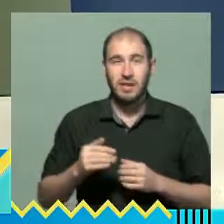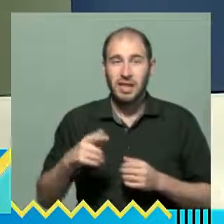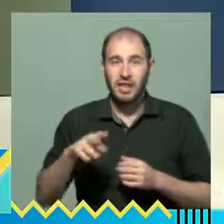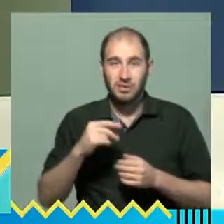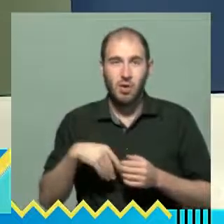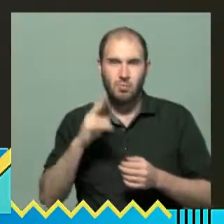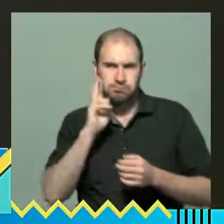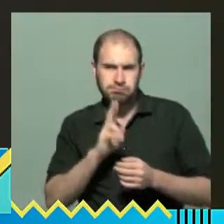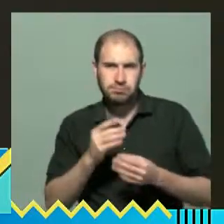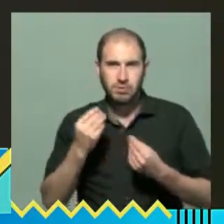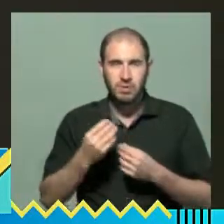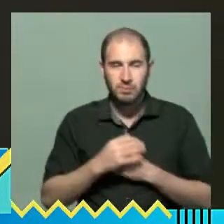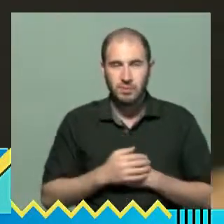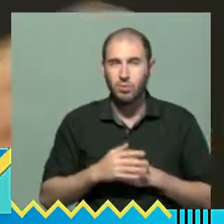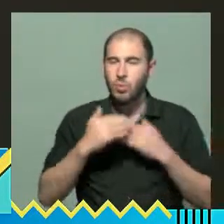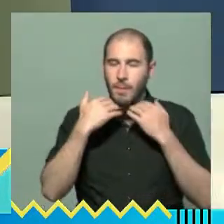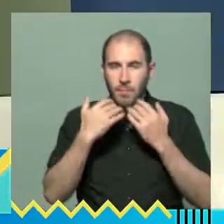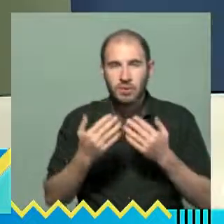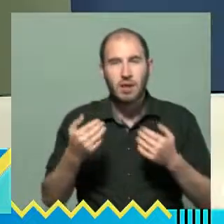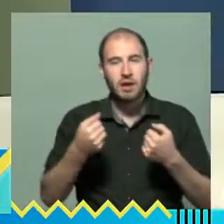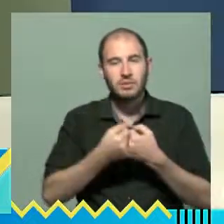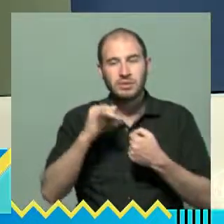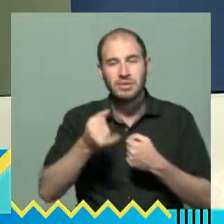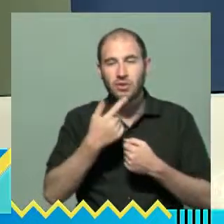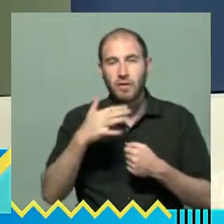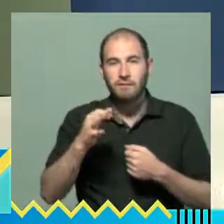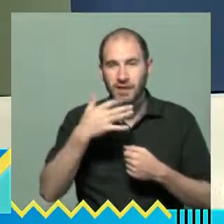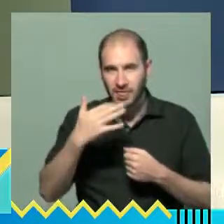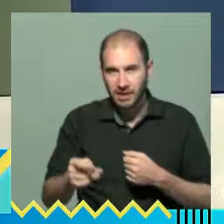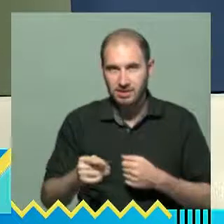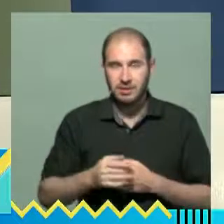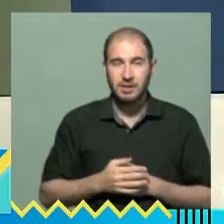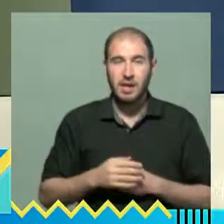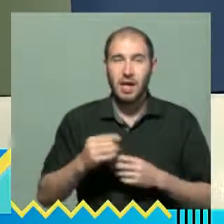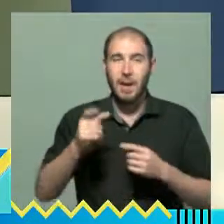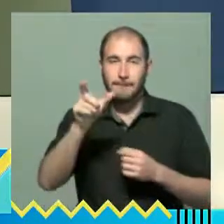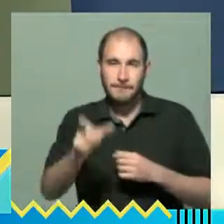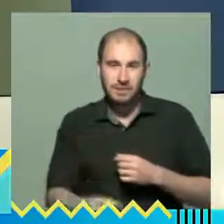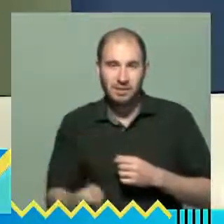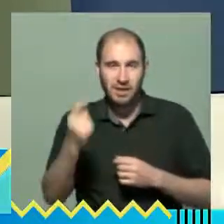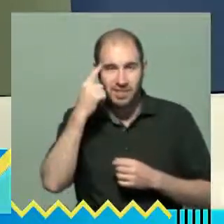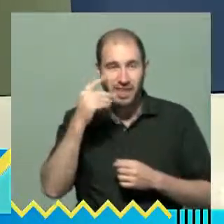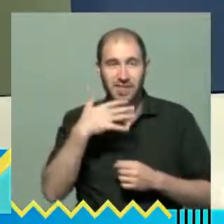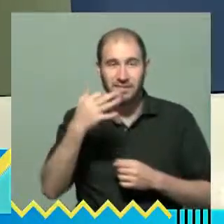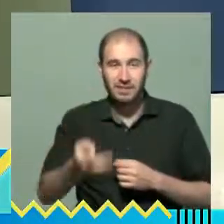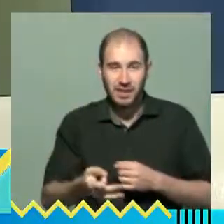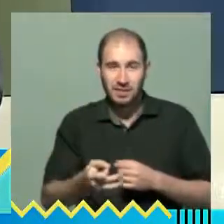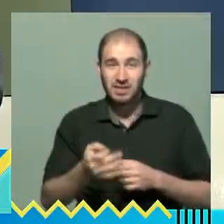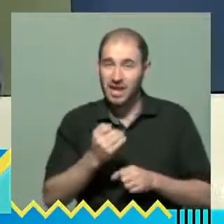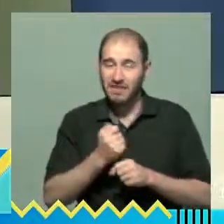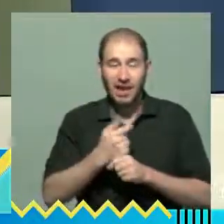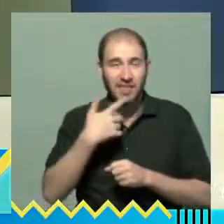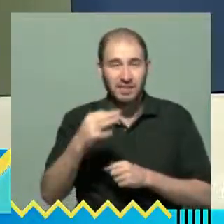lectura que hago. Independientemente de que esto coincida o no con la realidad. Es decir, lo que una persona define como real, opera como